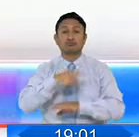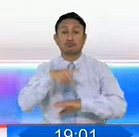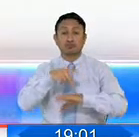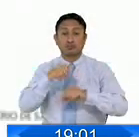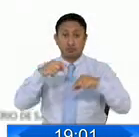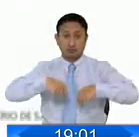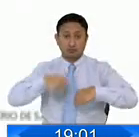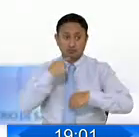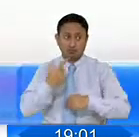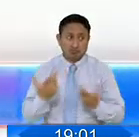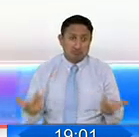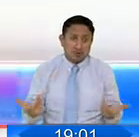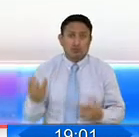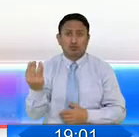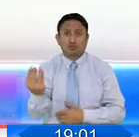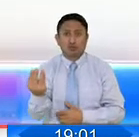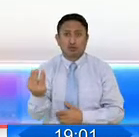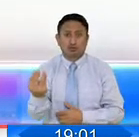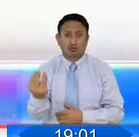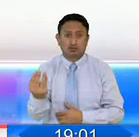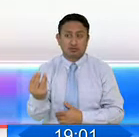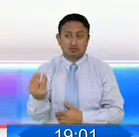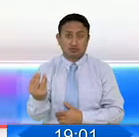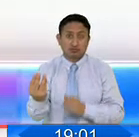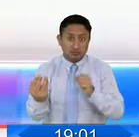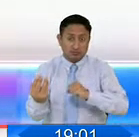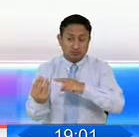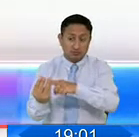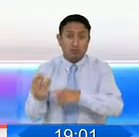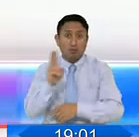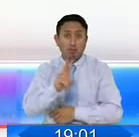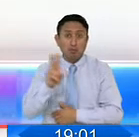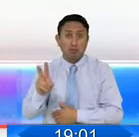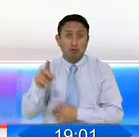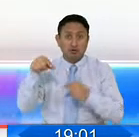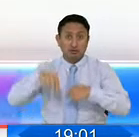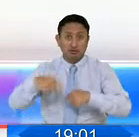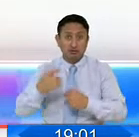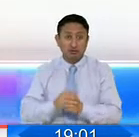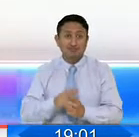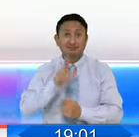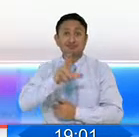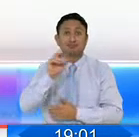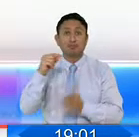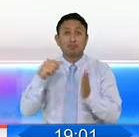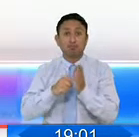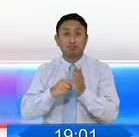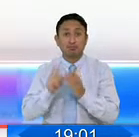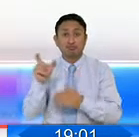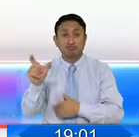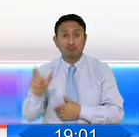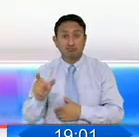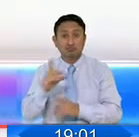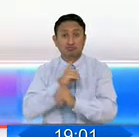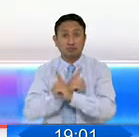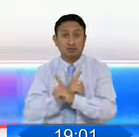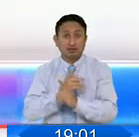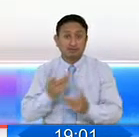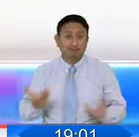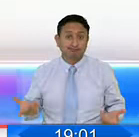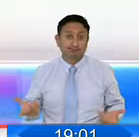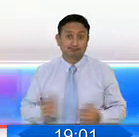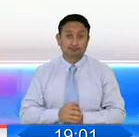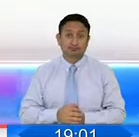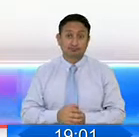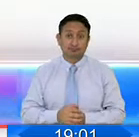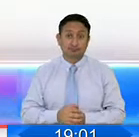ustedes me van a decir, pero es muy poco. Sí, pero estos 22 profesionales han emitido casi 30.000 carnets de discapacidad. Entonces,